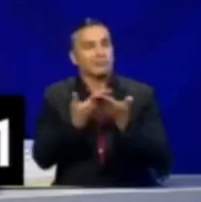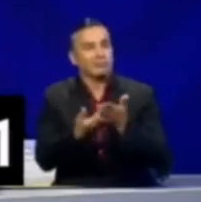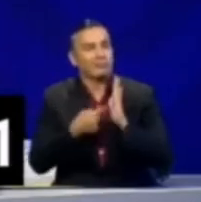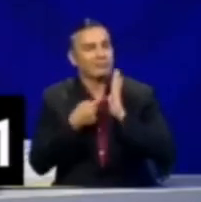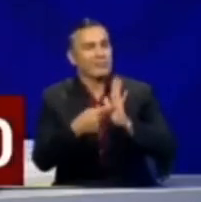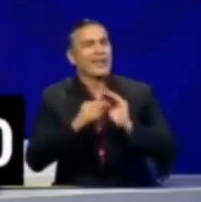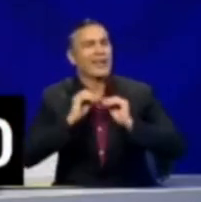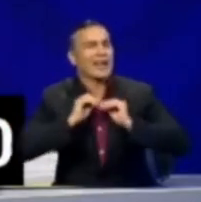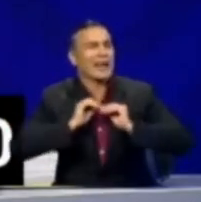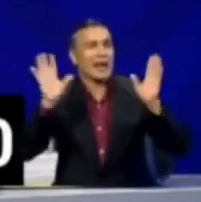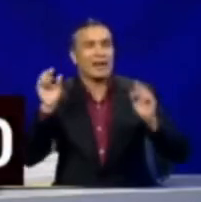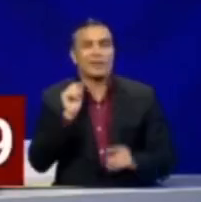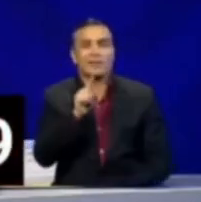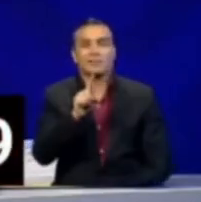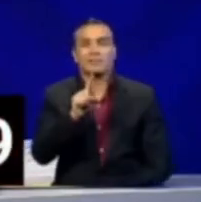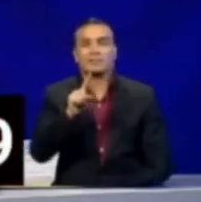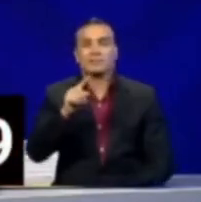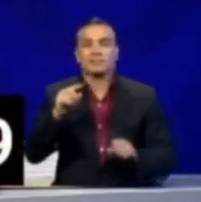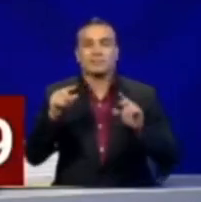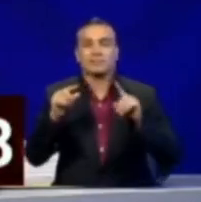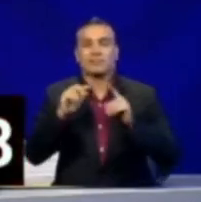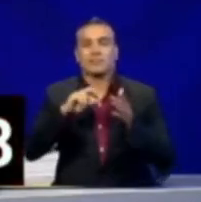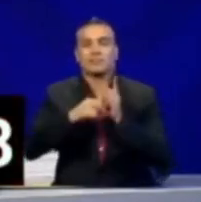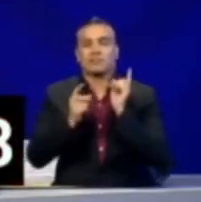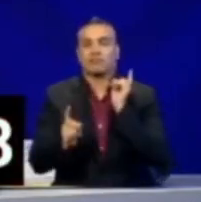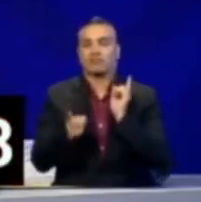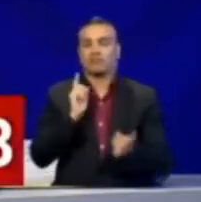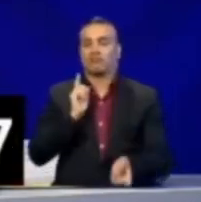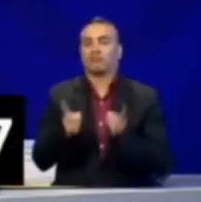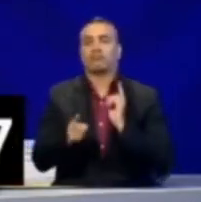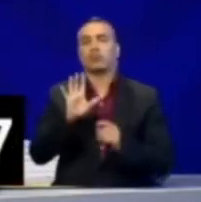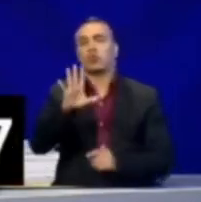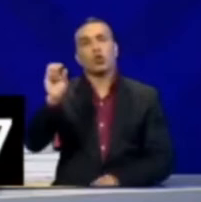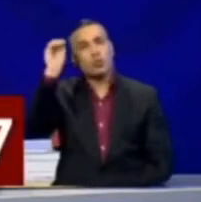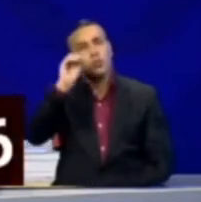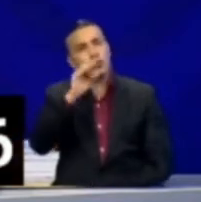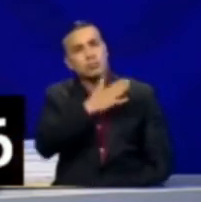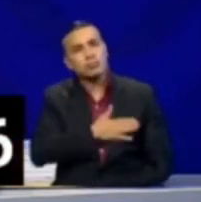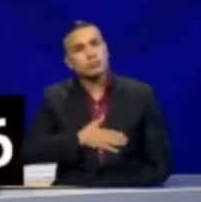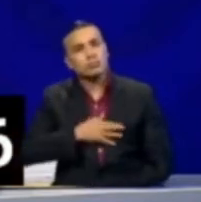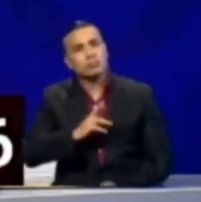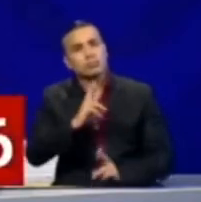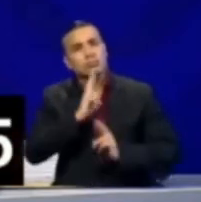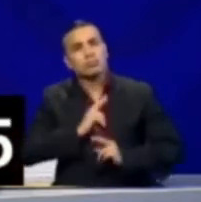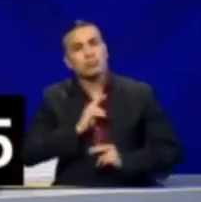claramente que esa es una frase dictatorial. ¿Qué opinas de eso,